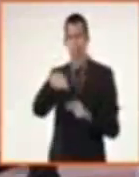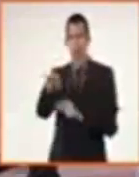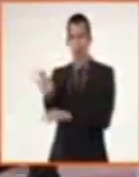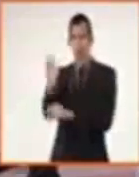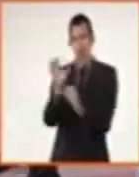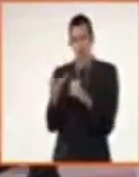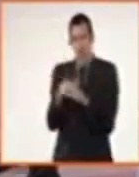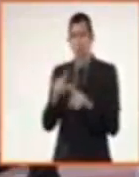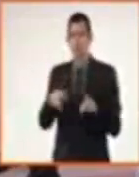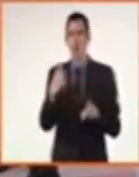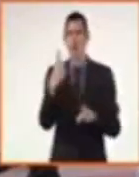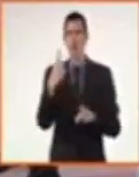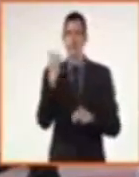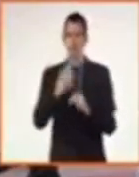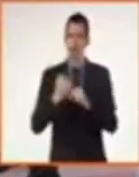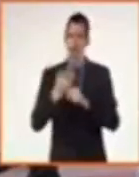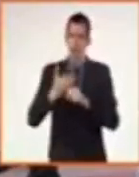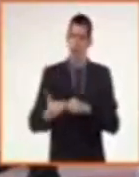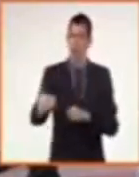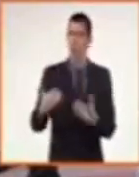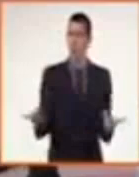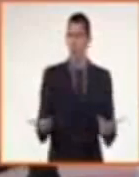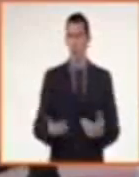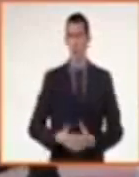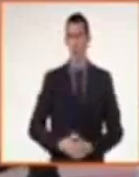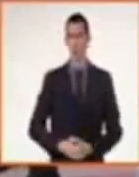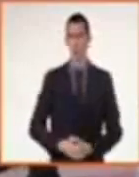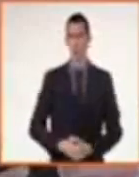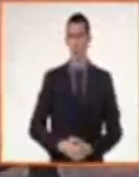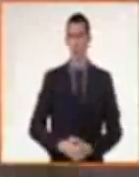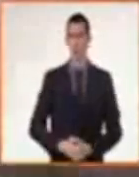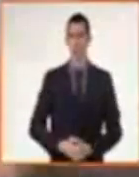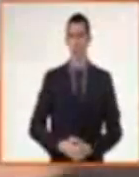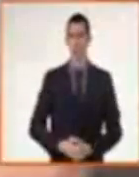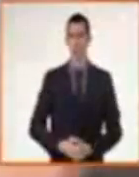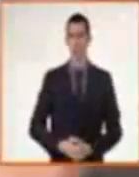hablar en estos últimos minutos de nuestra mesa redonda de hoy.